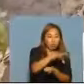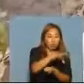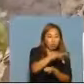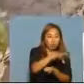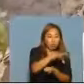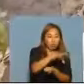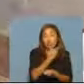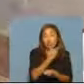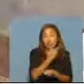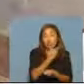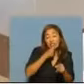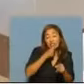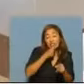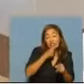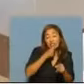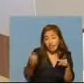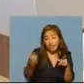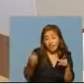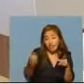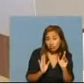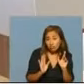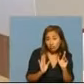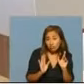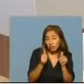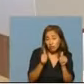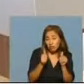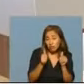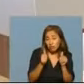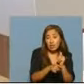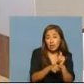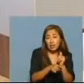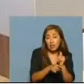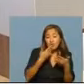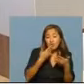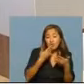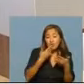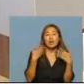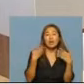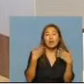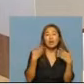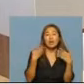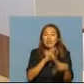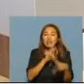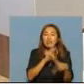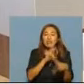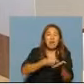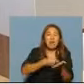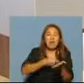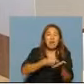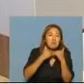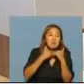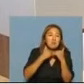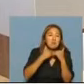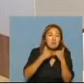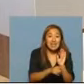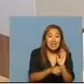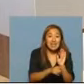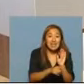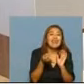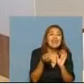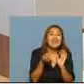Nosotros que somos los vendedores, los compradores, si bien hay una libertad de mercado, si bien esto debe